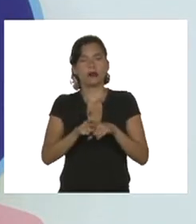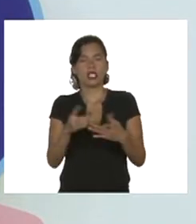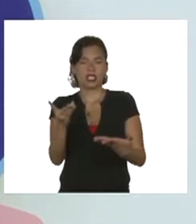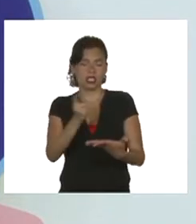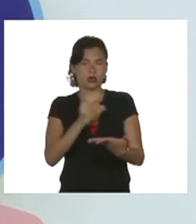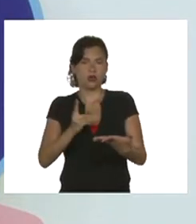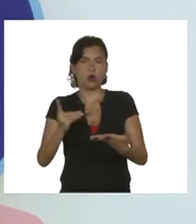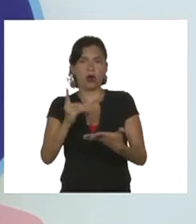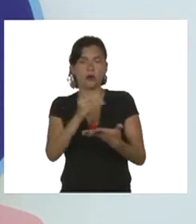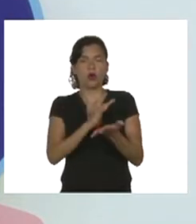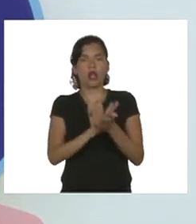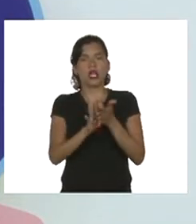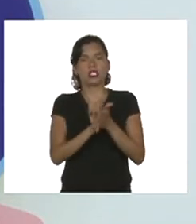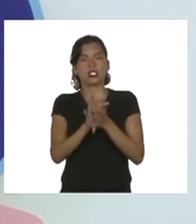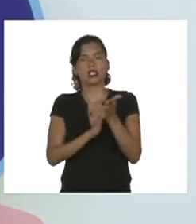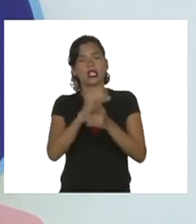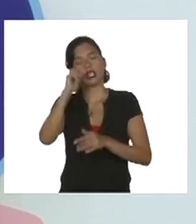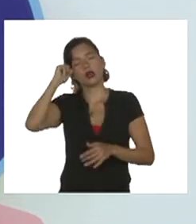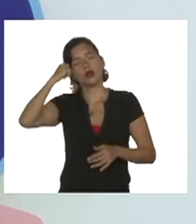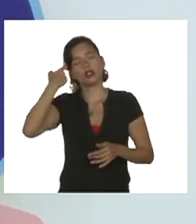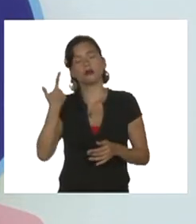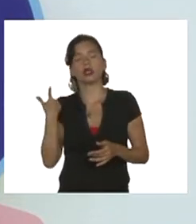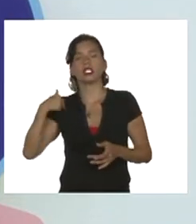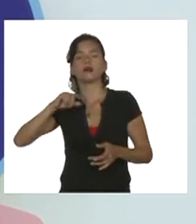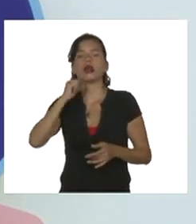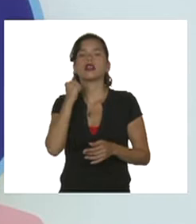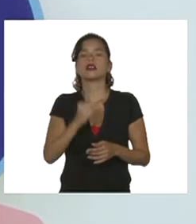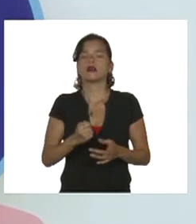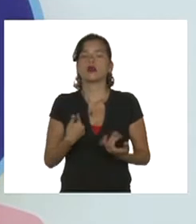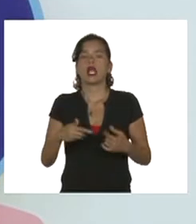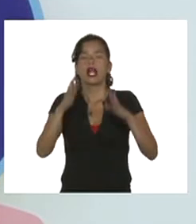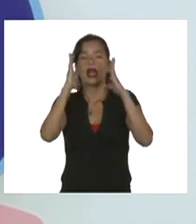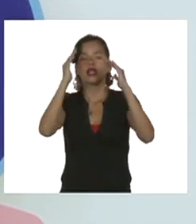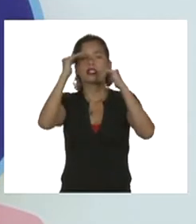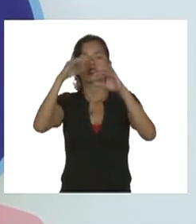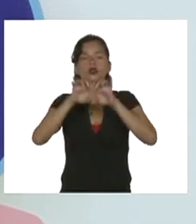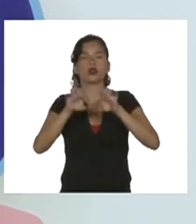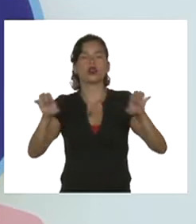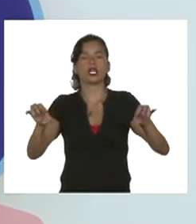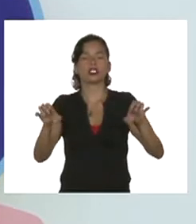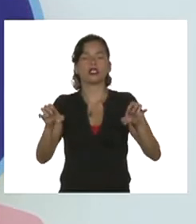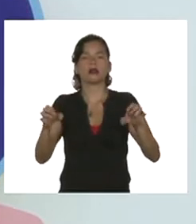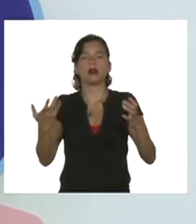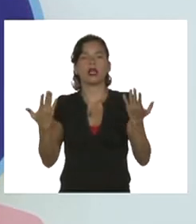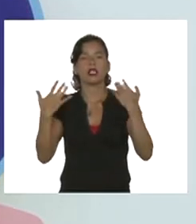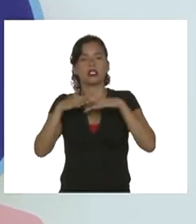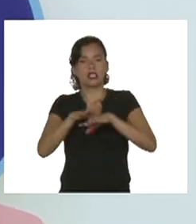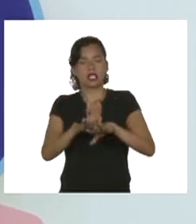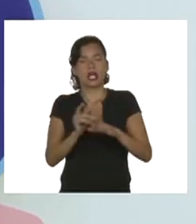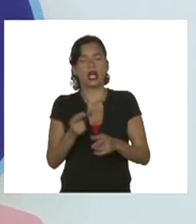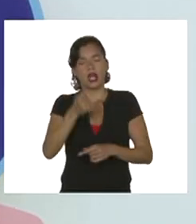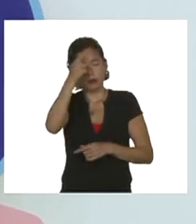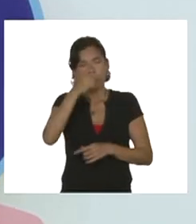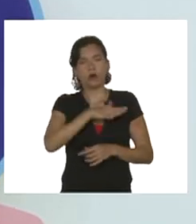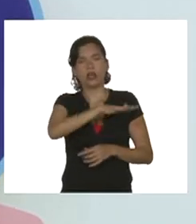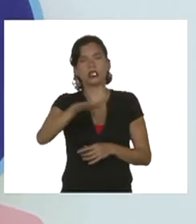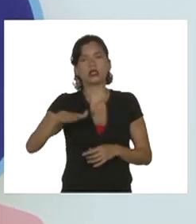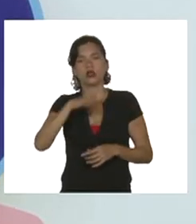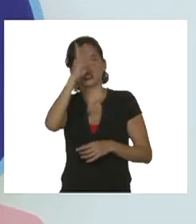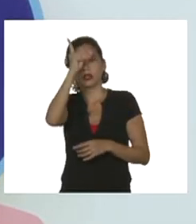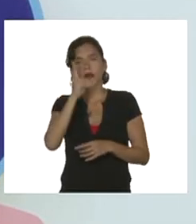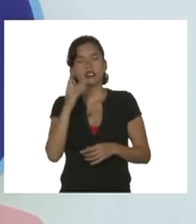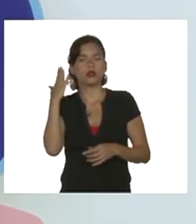seña. Recordemos que debemos garantizar la atención educativa especial a la población con deficiencias